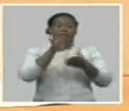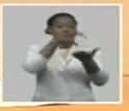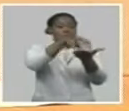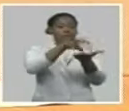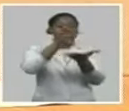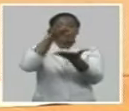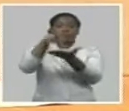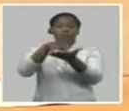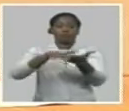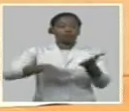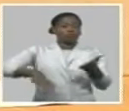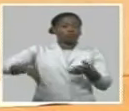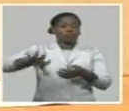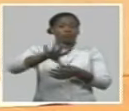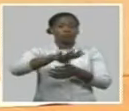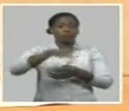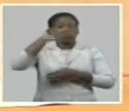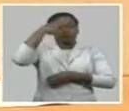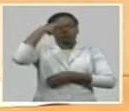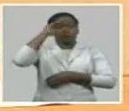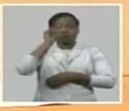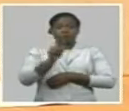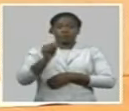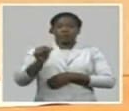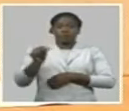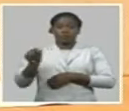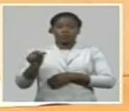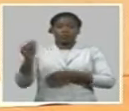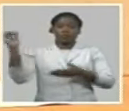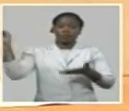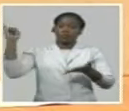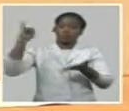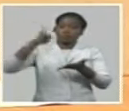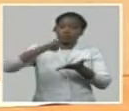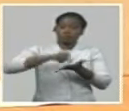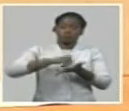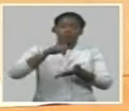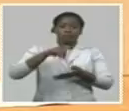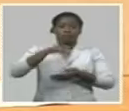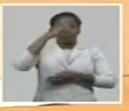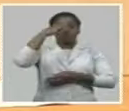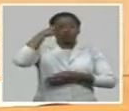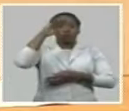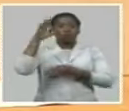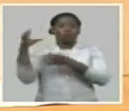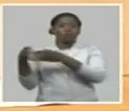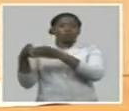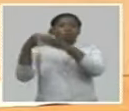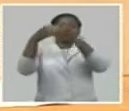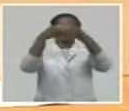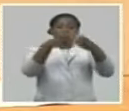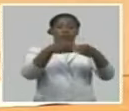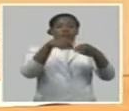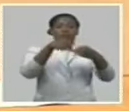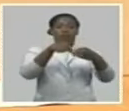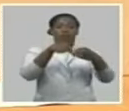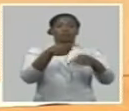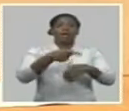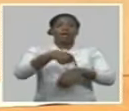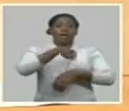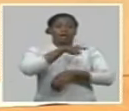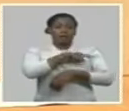cubanos residentes en el país que arriben a nuestro querido país eso desde anoche la experiencia ha sido muy buena